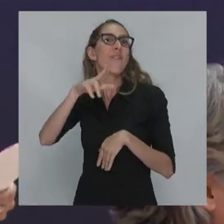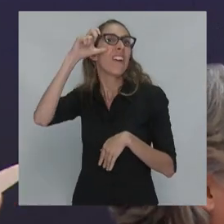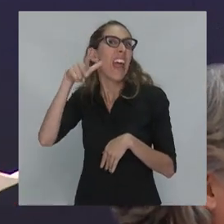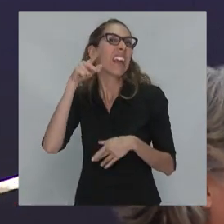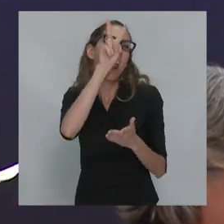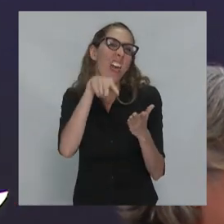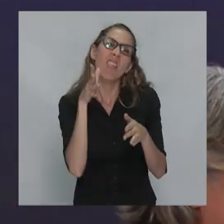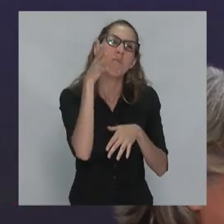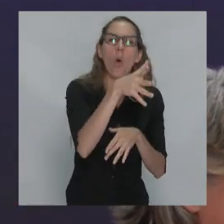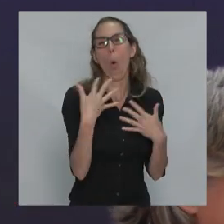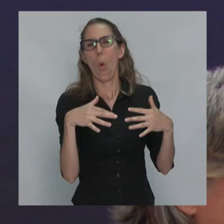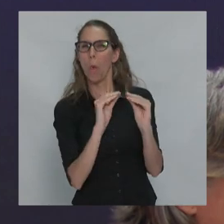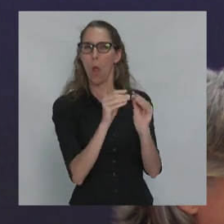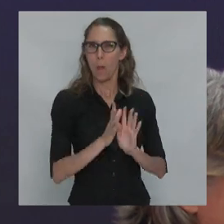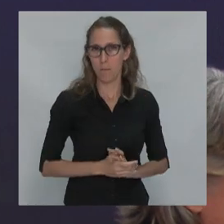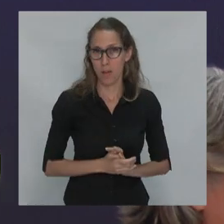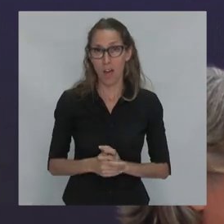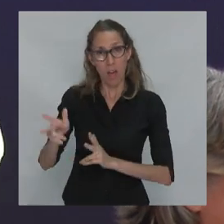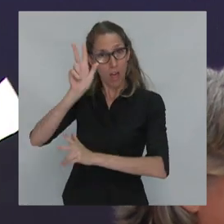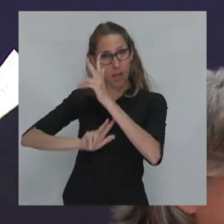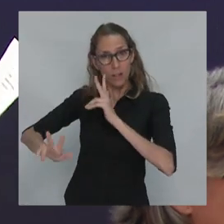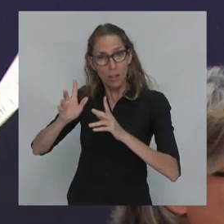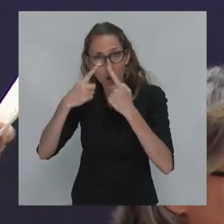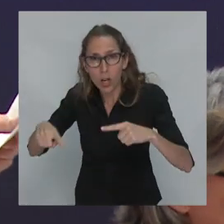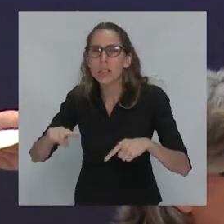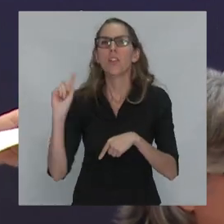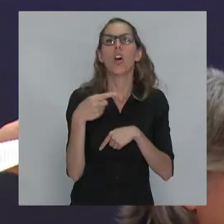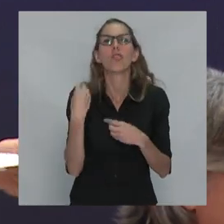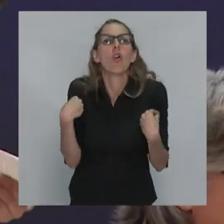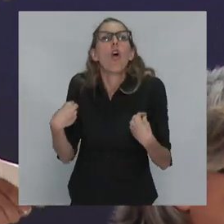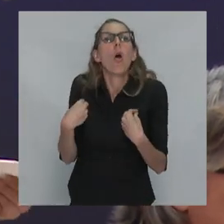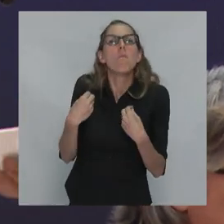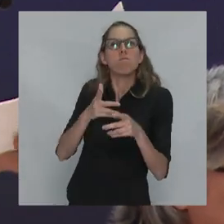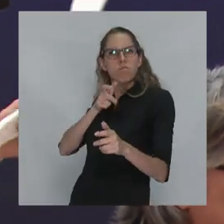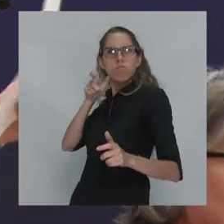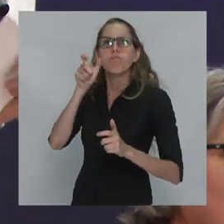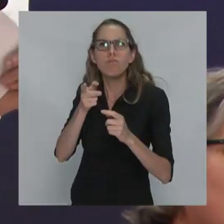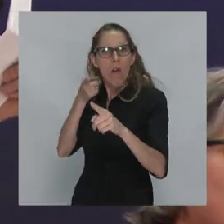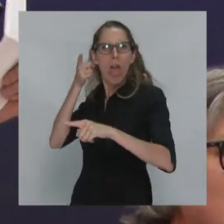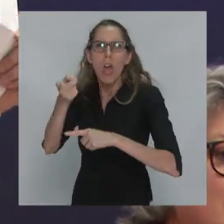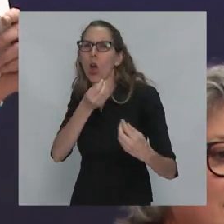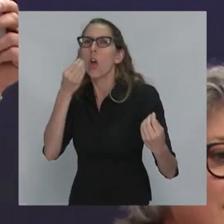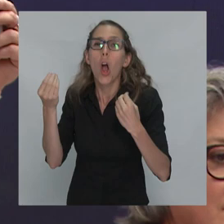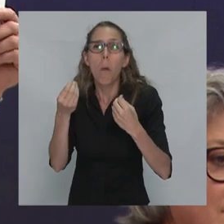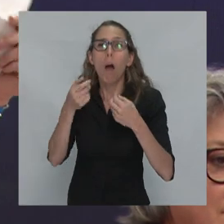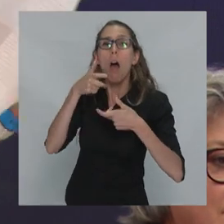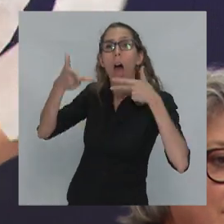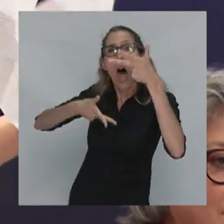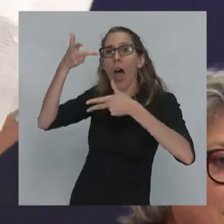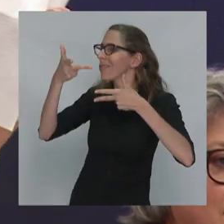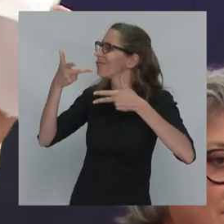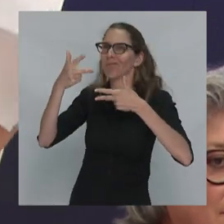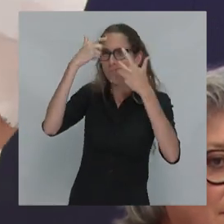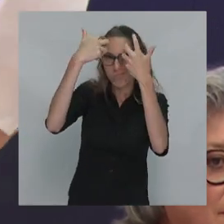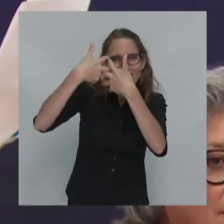A eso no podemos responder con otras consignas. Tenemos que responder con evidencia y con